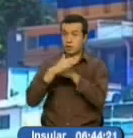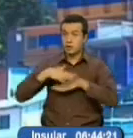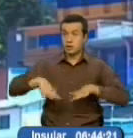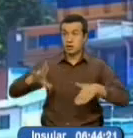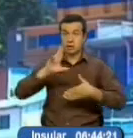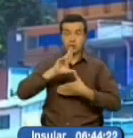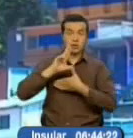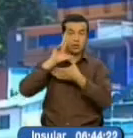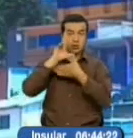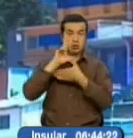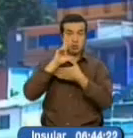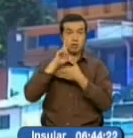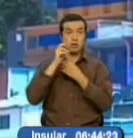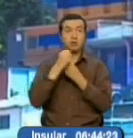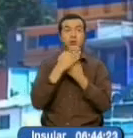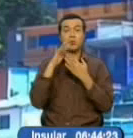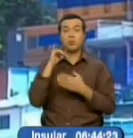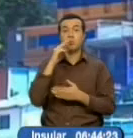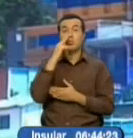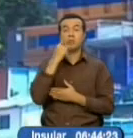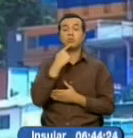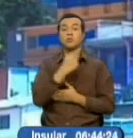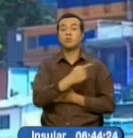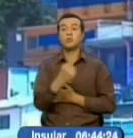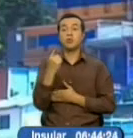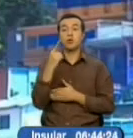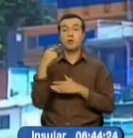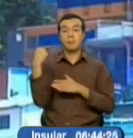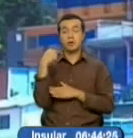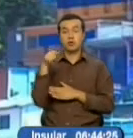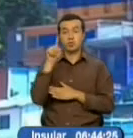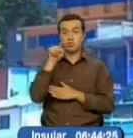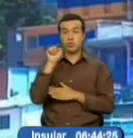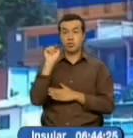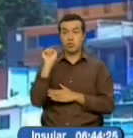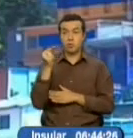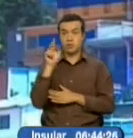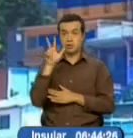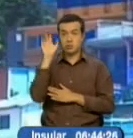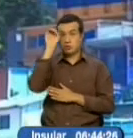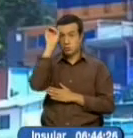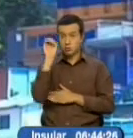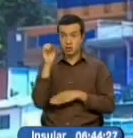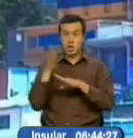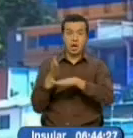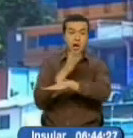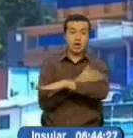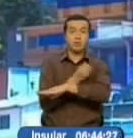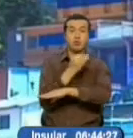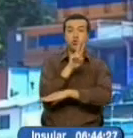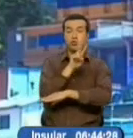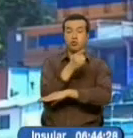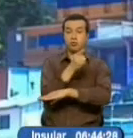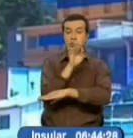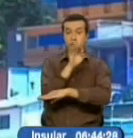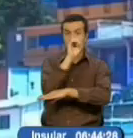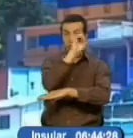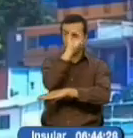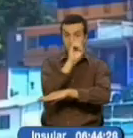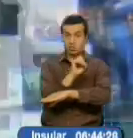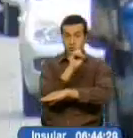América Latina. Midió a junio en decrecimiento de menos 1,3% cuando a inicios de año fue de